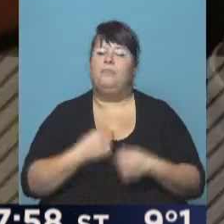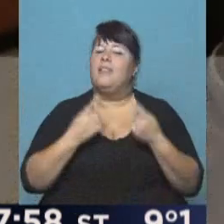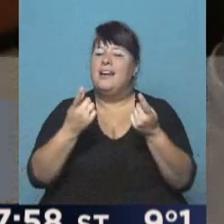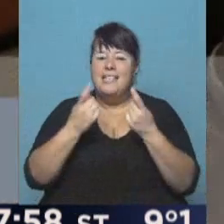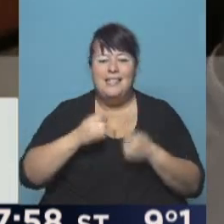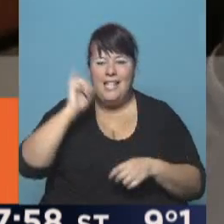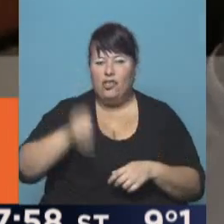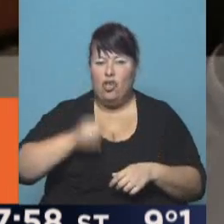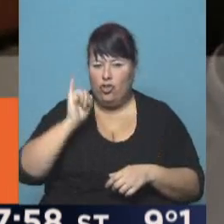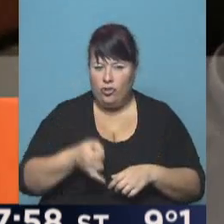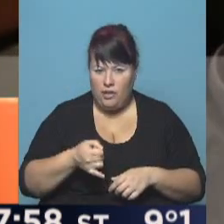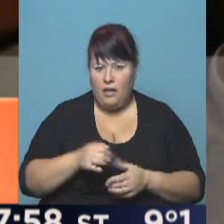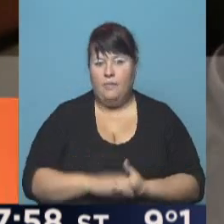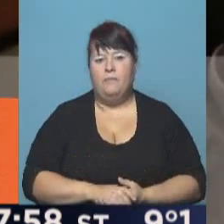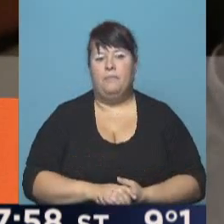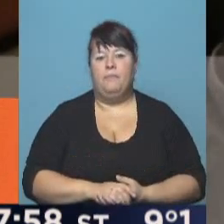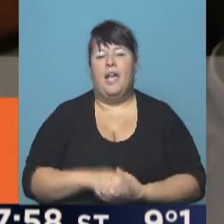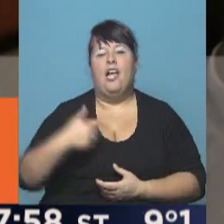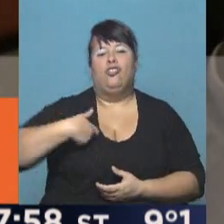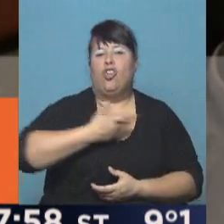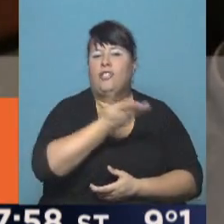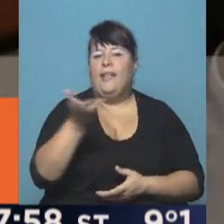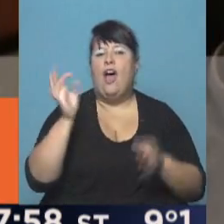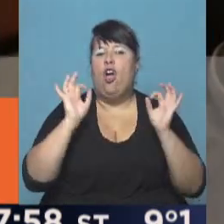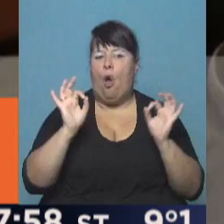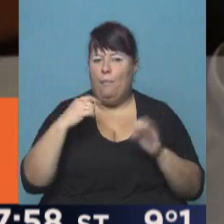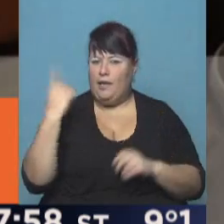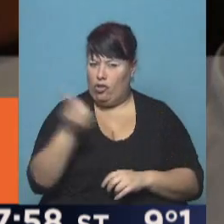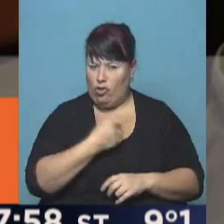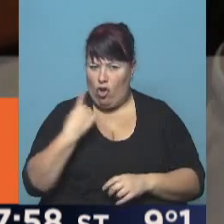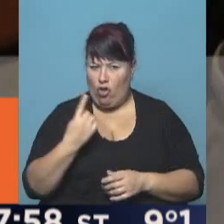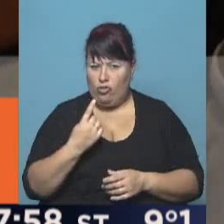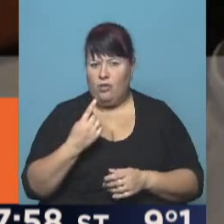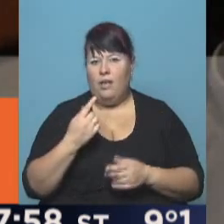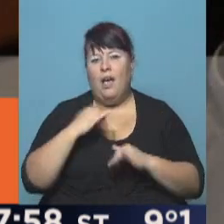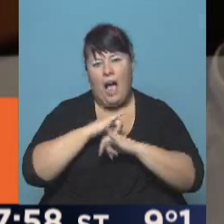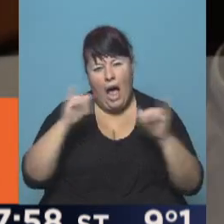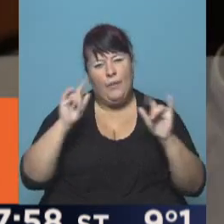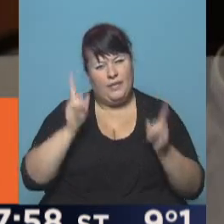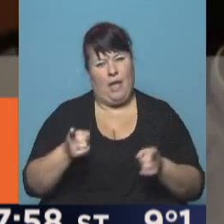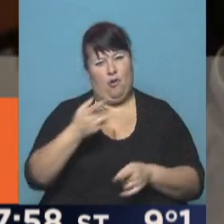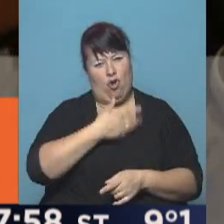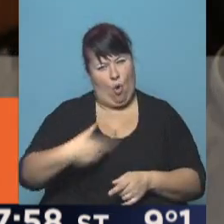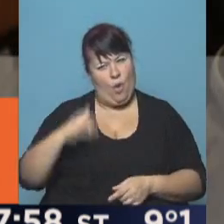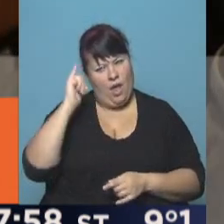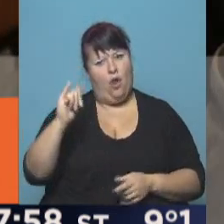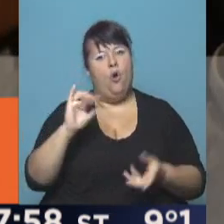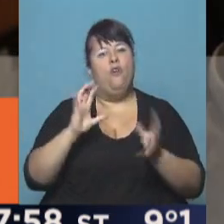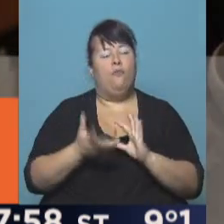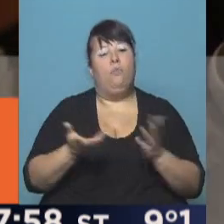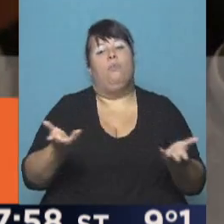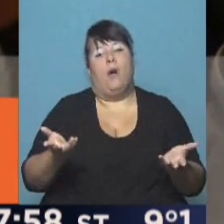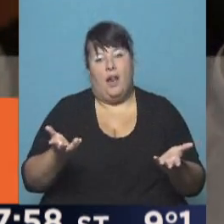Necesitamos fundamentalmente que la sociedad en su conjunto le dé un mensaje también al gobierno que,